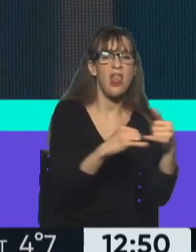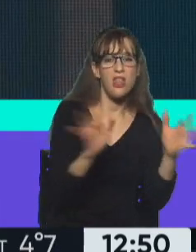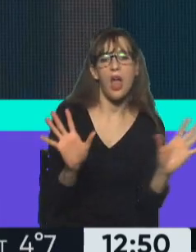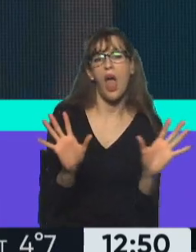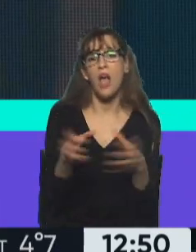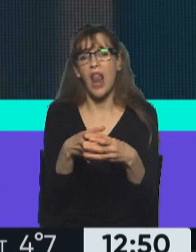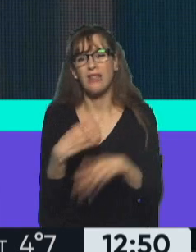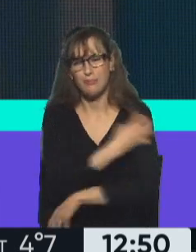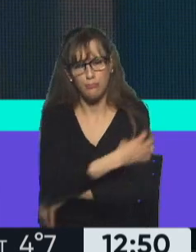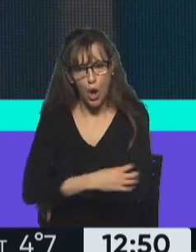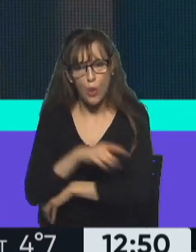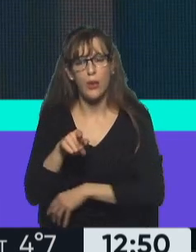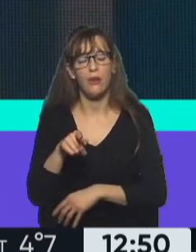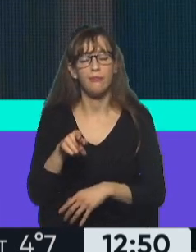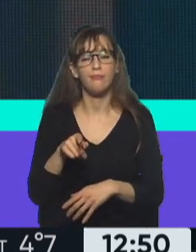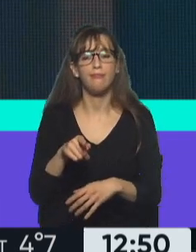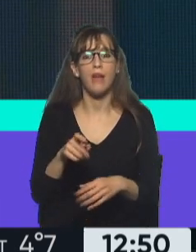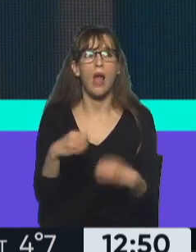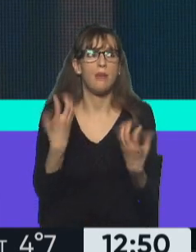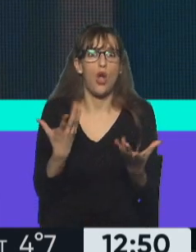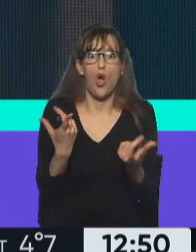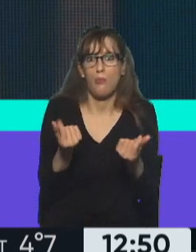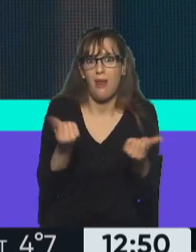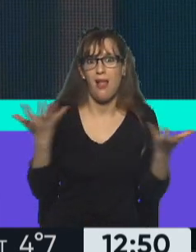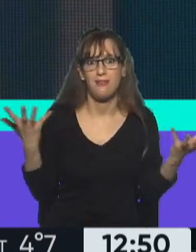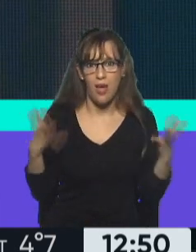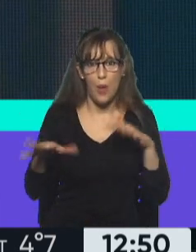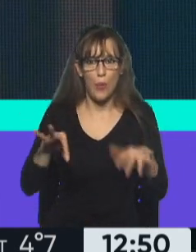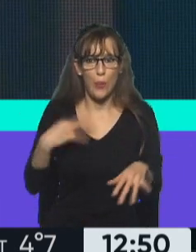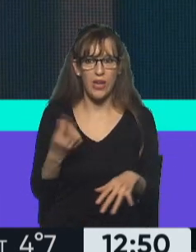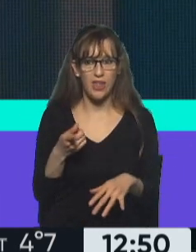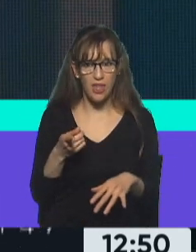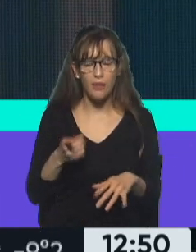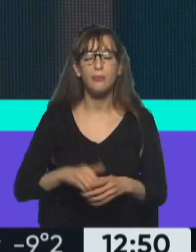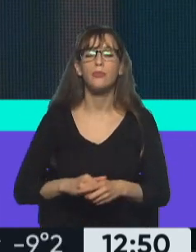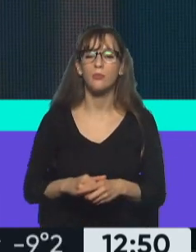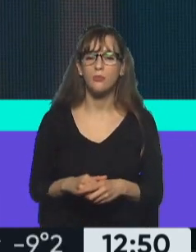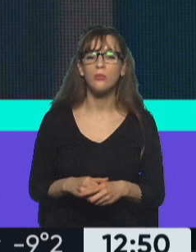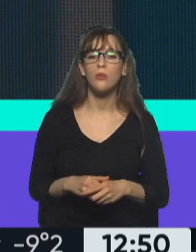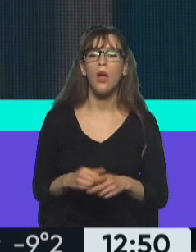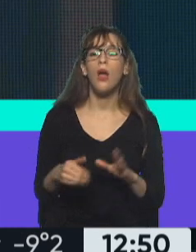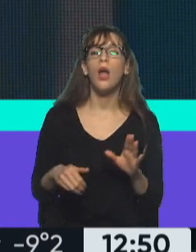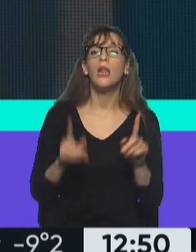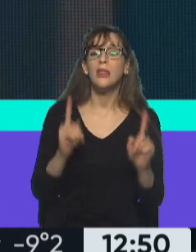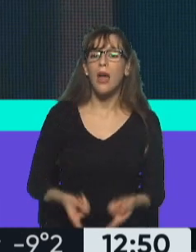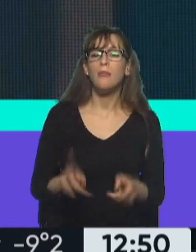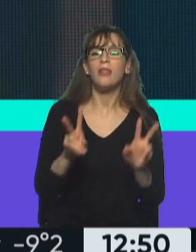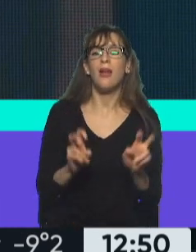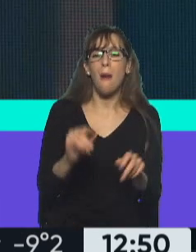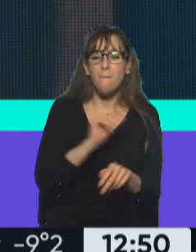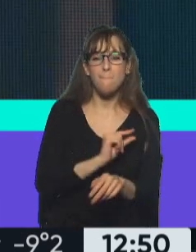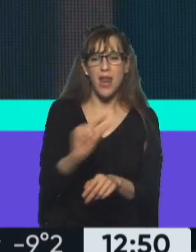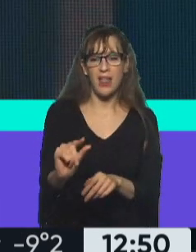ampliando algo que pasó totalmente desapercibido que es el plan de préstamos a tasa cero para las